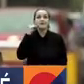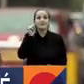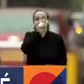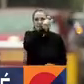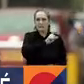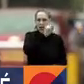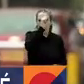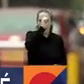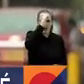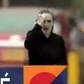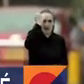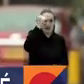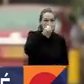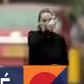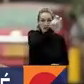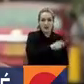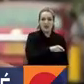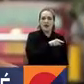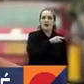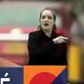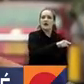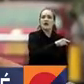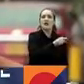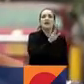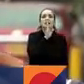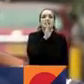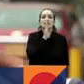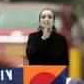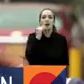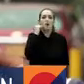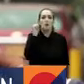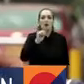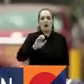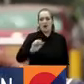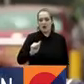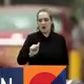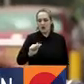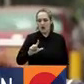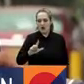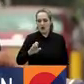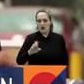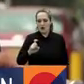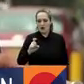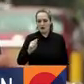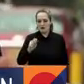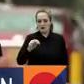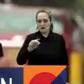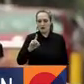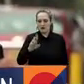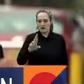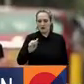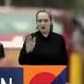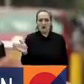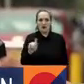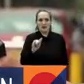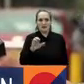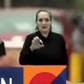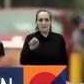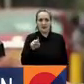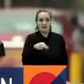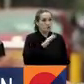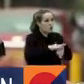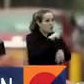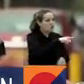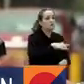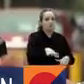estos hechos, estamos hablando de la ciudadana Alexandra Yepes, que ya aceptó cargos y está a